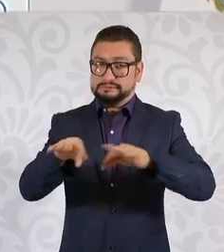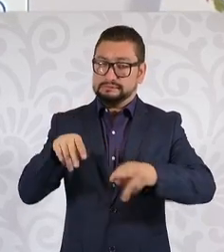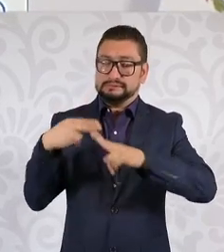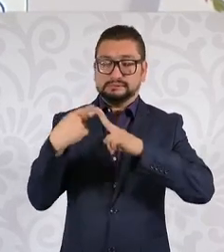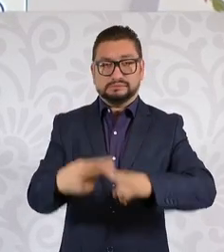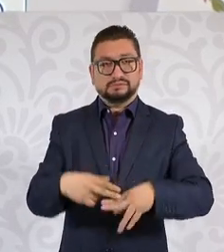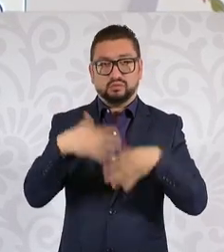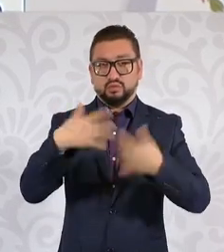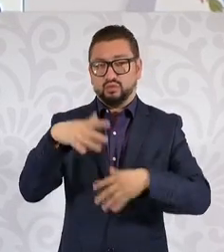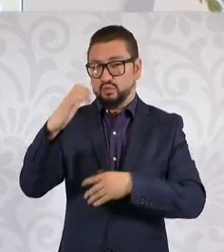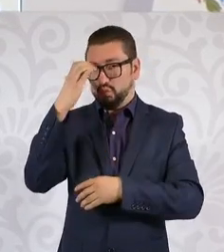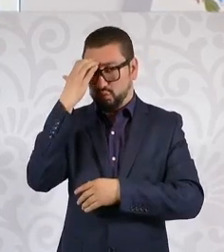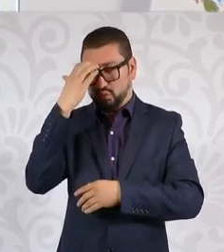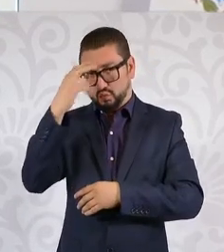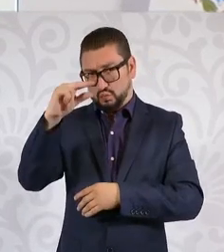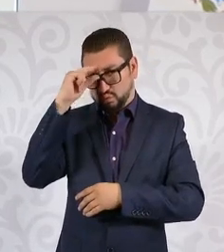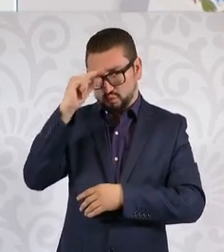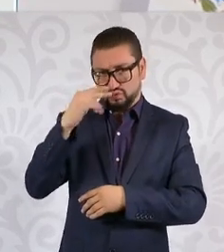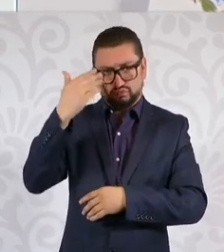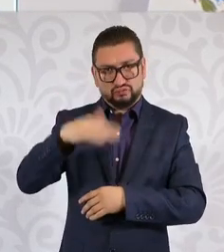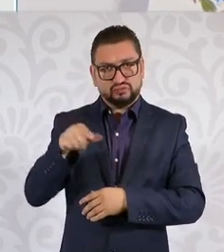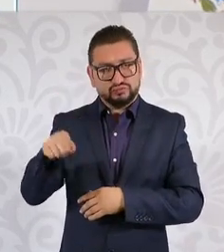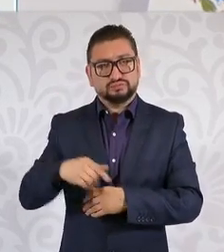trayectoria, conocimiento